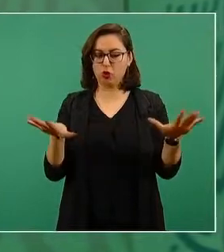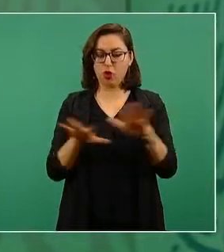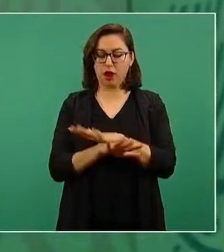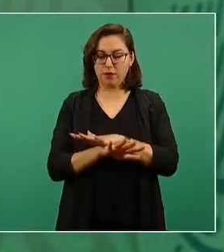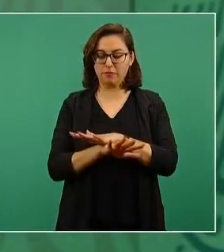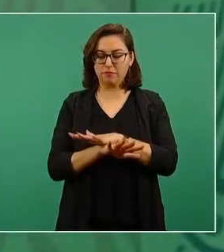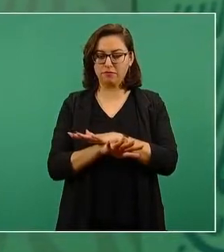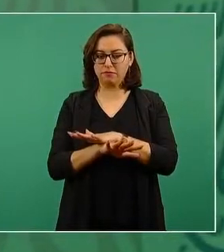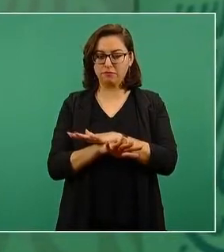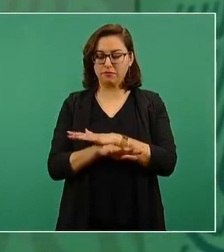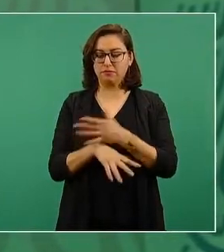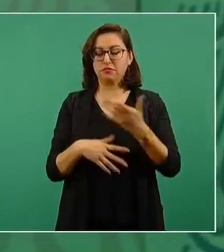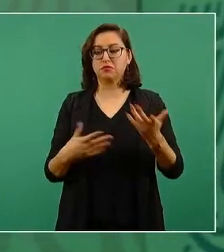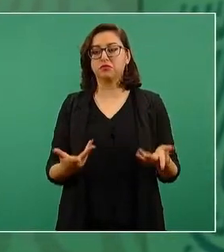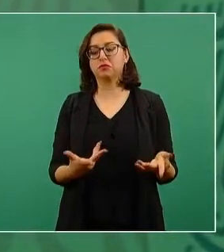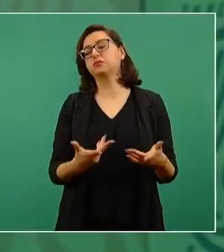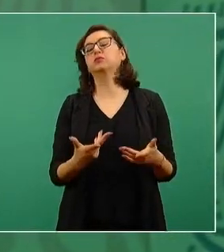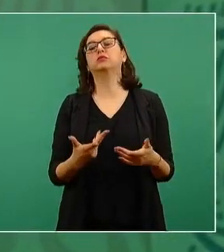estamos combatiendo el clasismo,